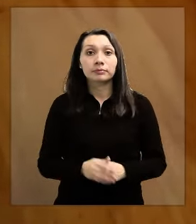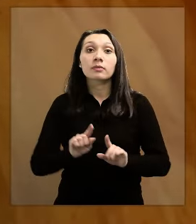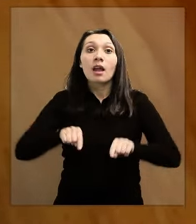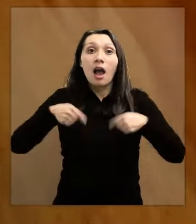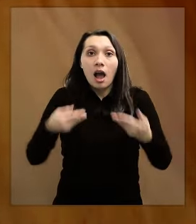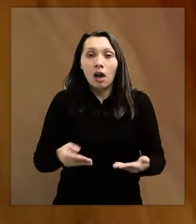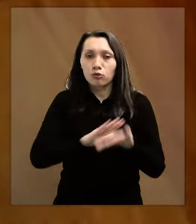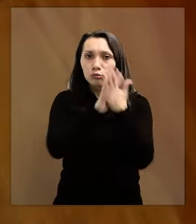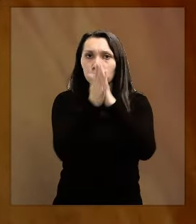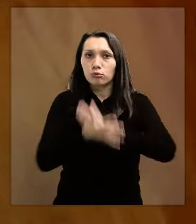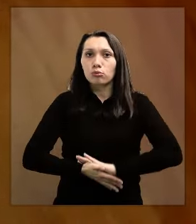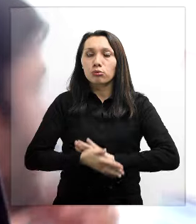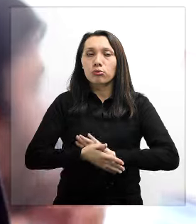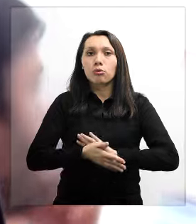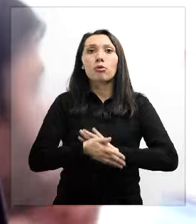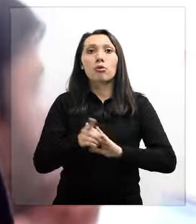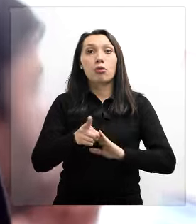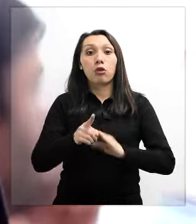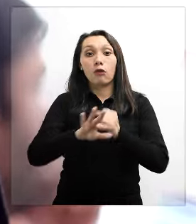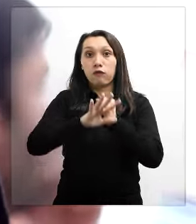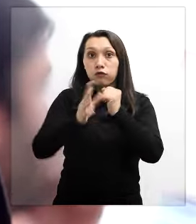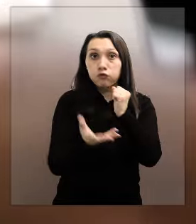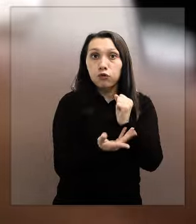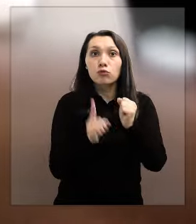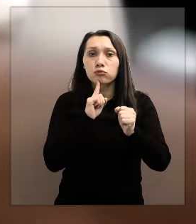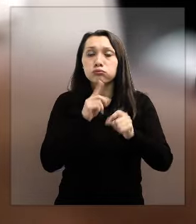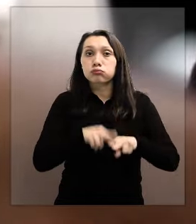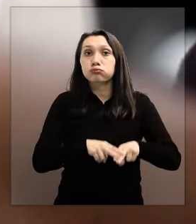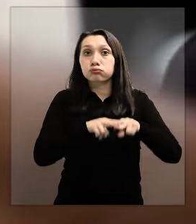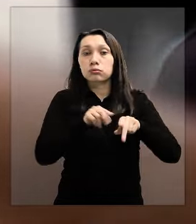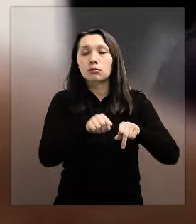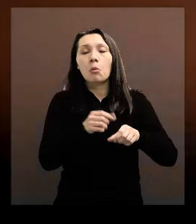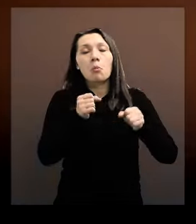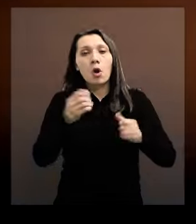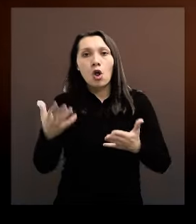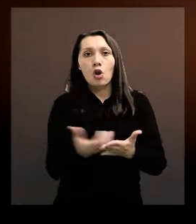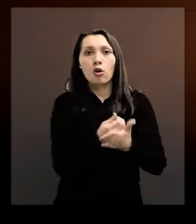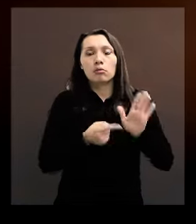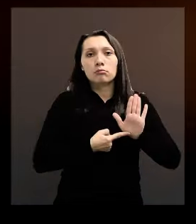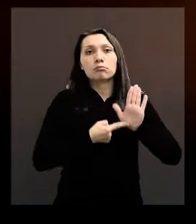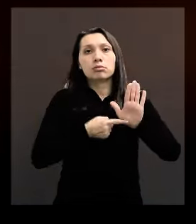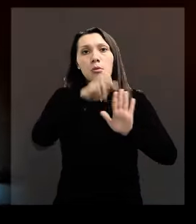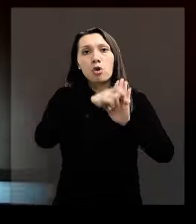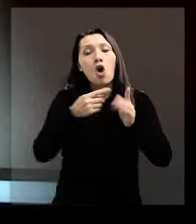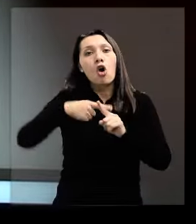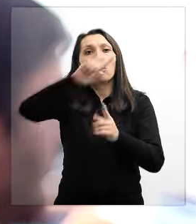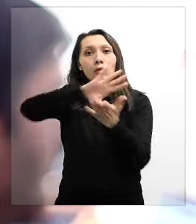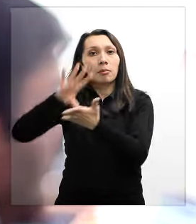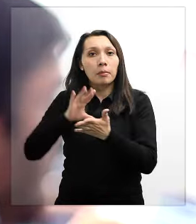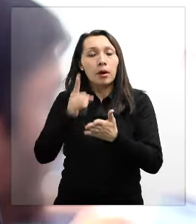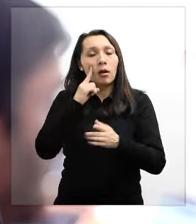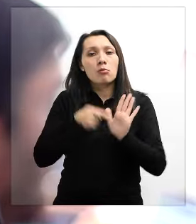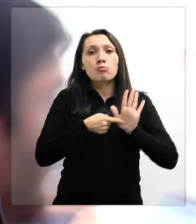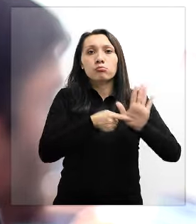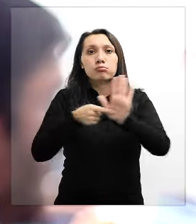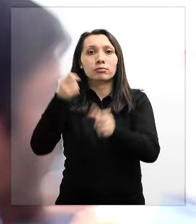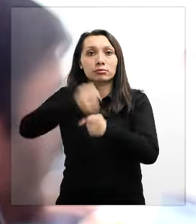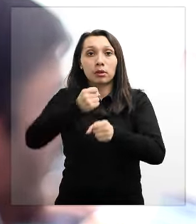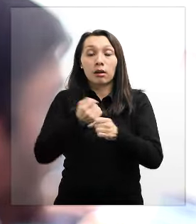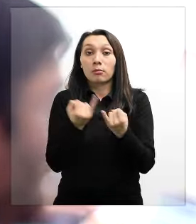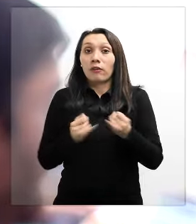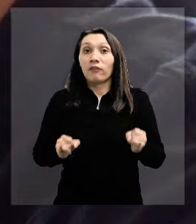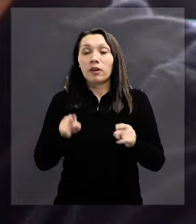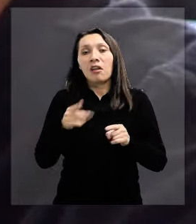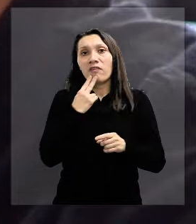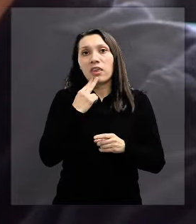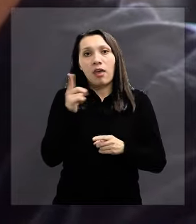ahora, con todos los fondos que hay el Estado, nosotros hemos logrado presentar proyectos fuera, mostrar nuestro trabajo y finalmente